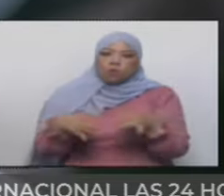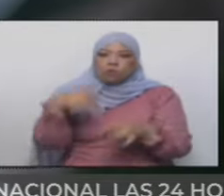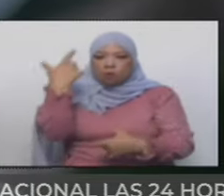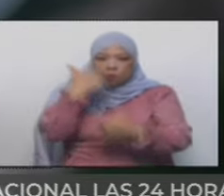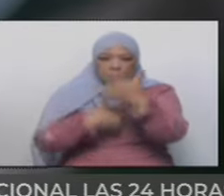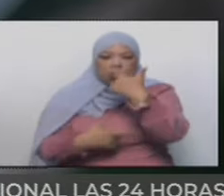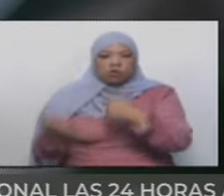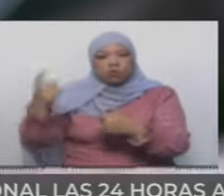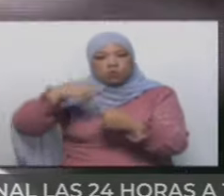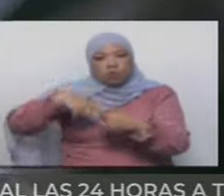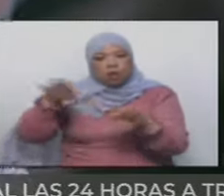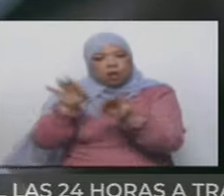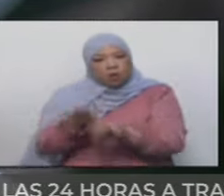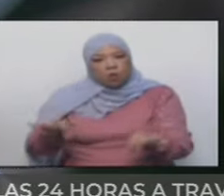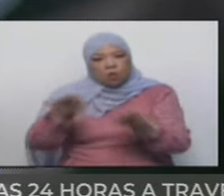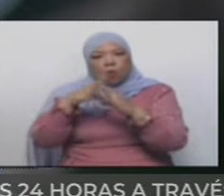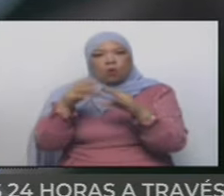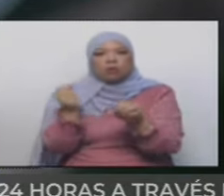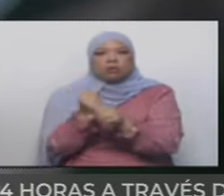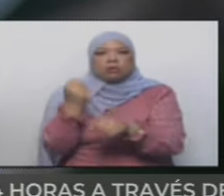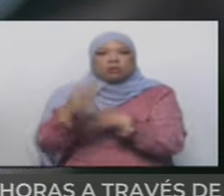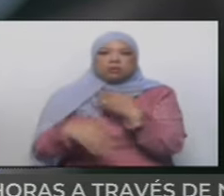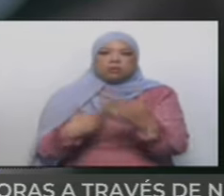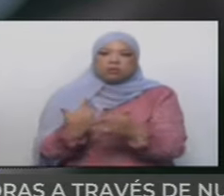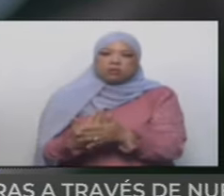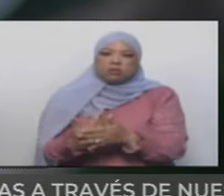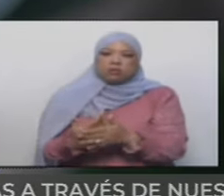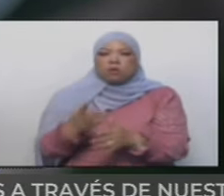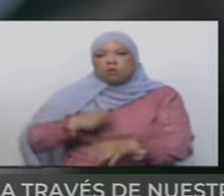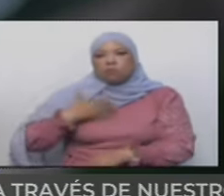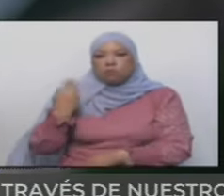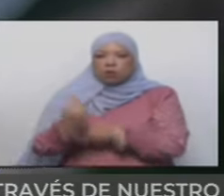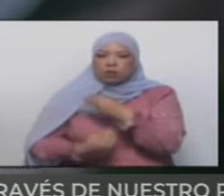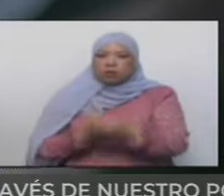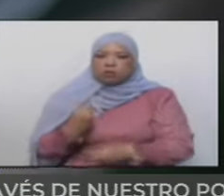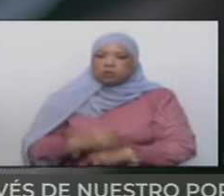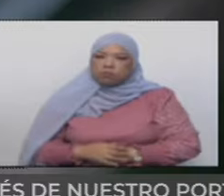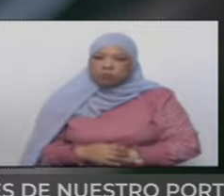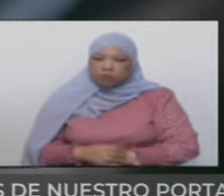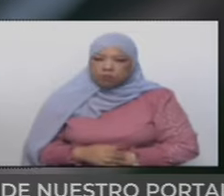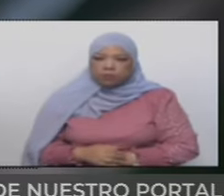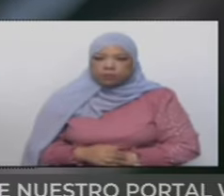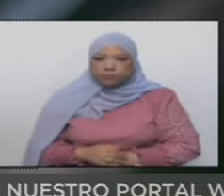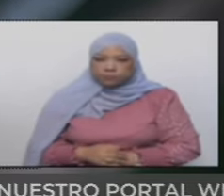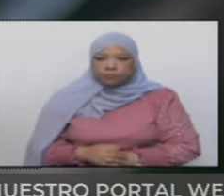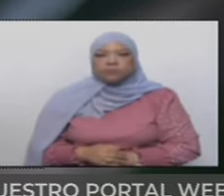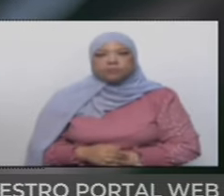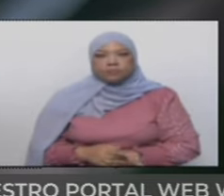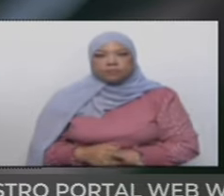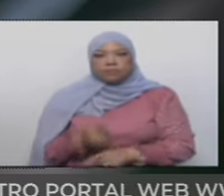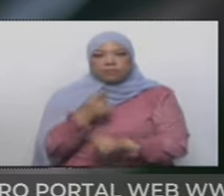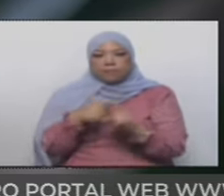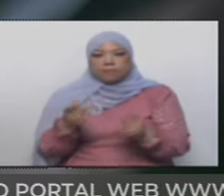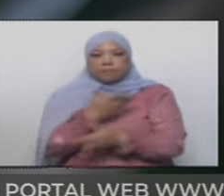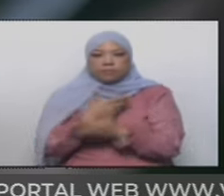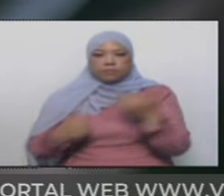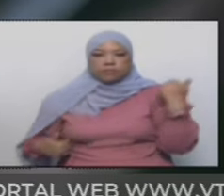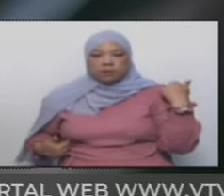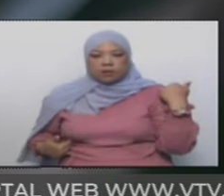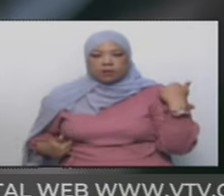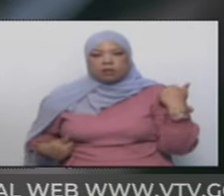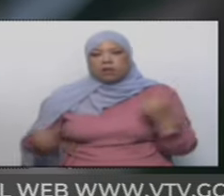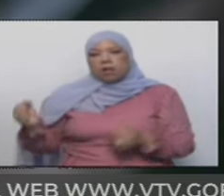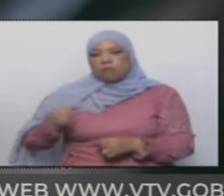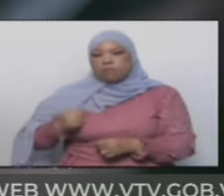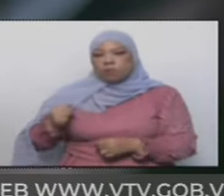sino que pensemos todos juntos en qué podemos hacer. Y eso viene también, presidente, disculpe, aprovecho este